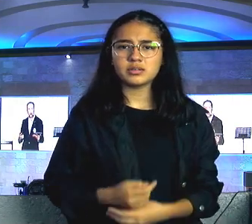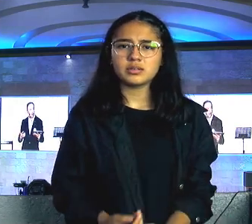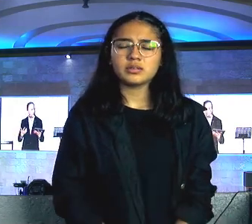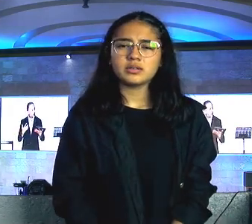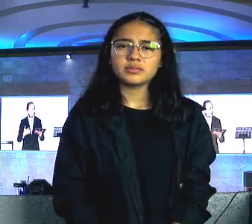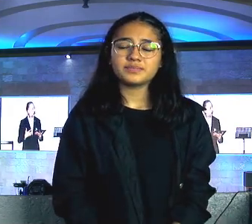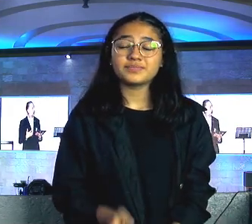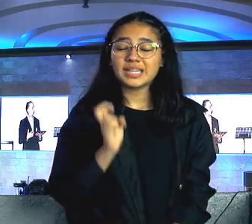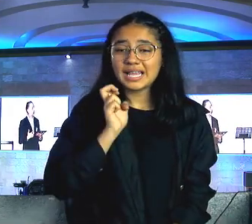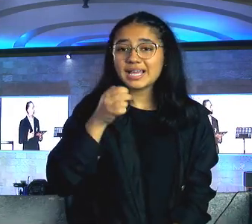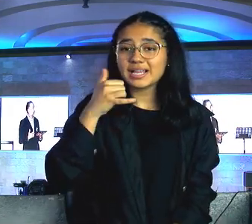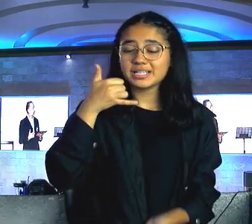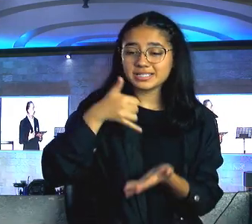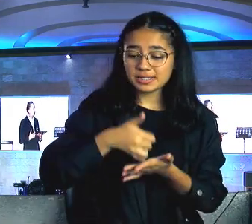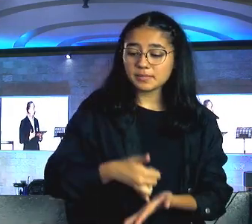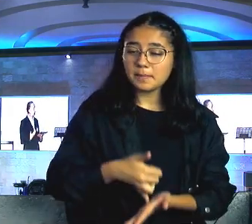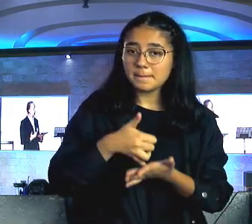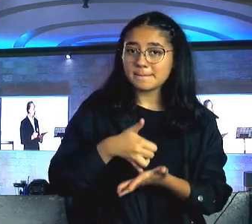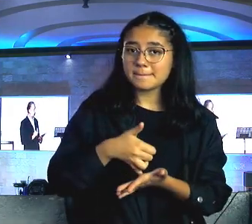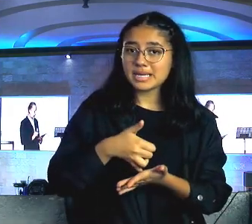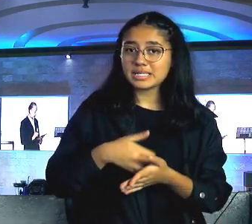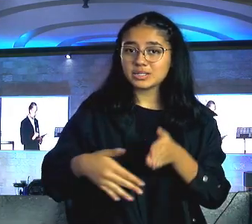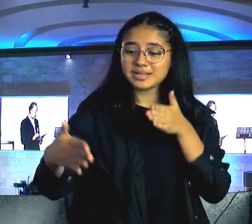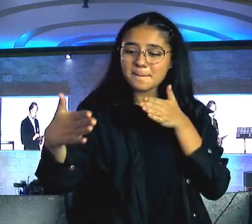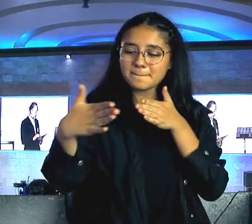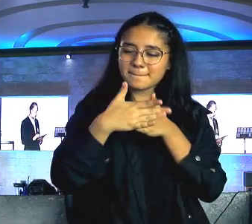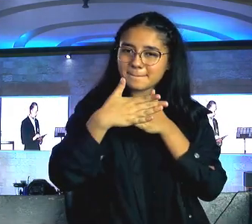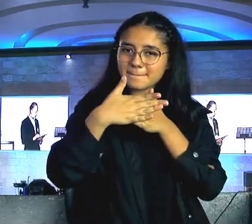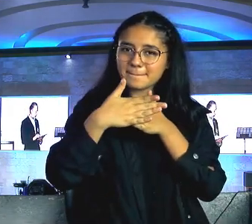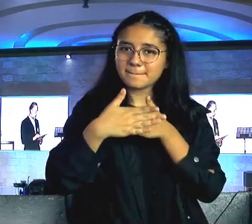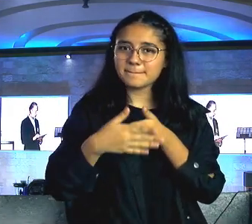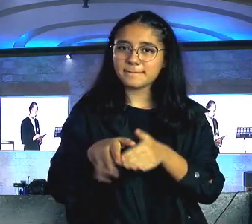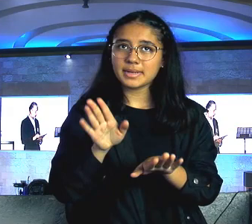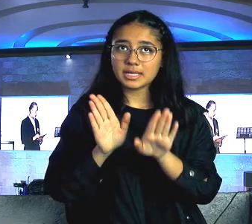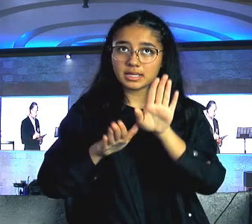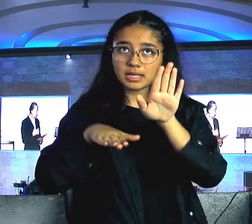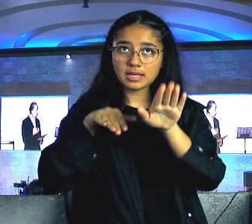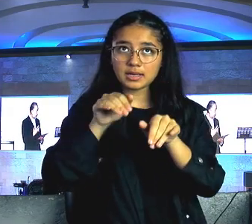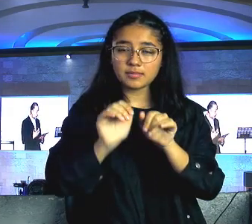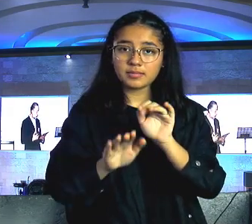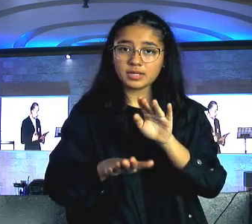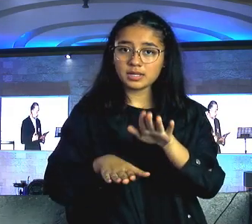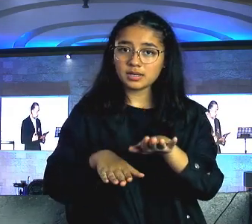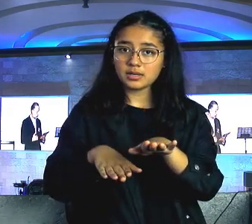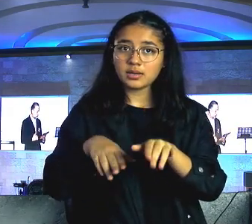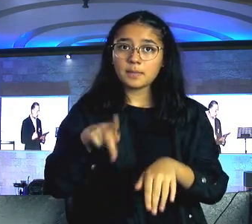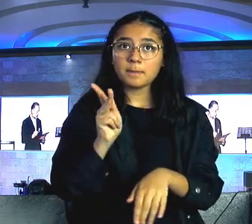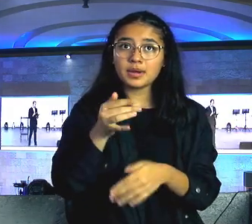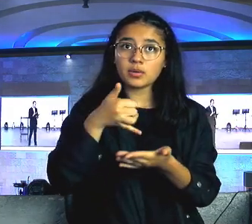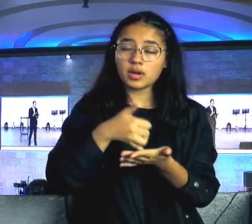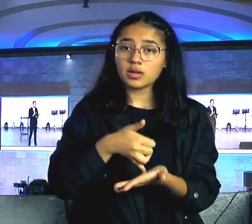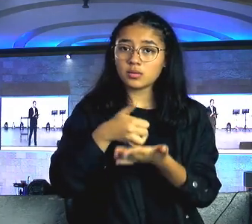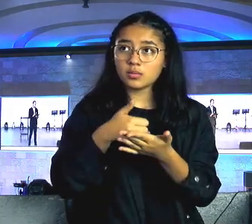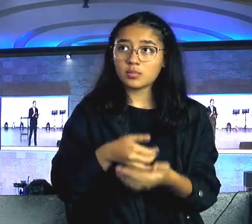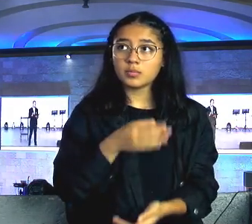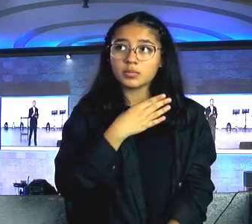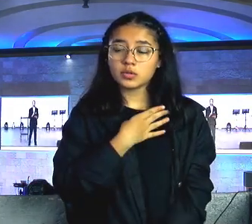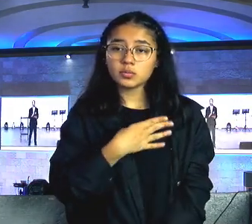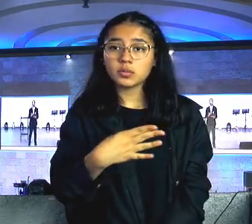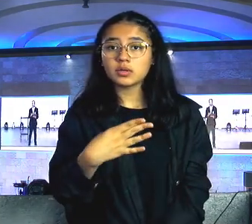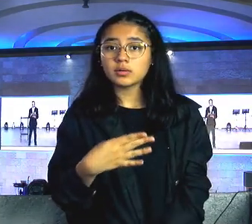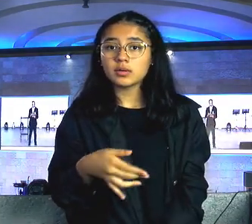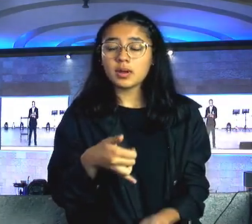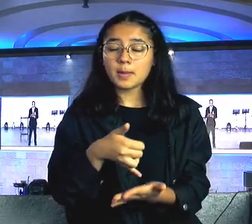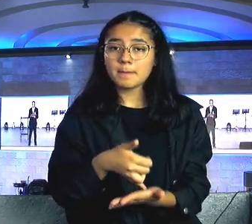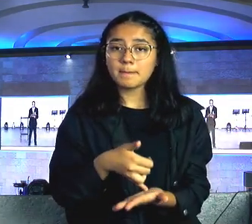Ese peso te impide caminar. Pero hay un peso bueno, peso que vale más